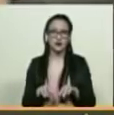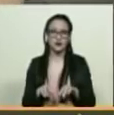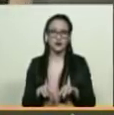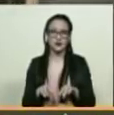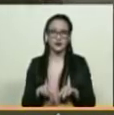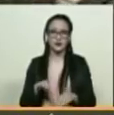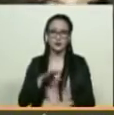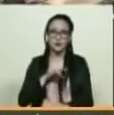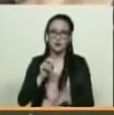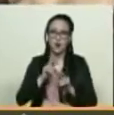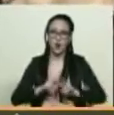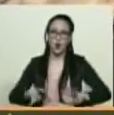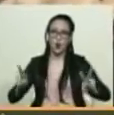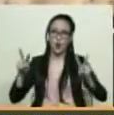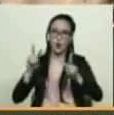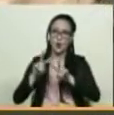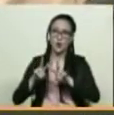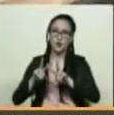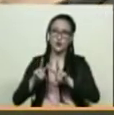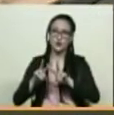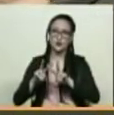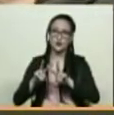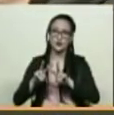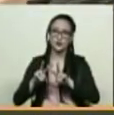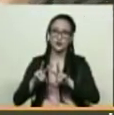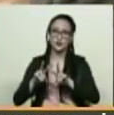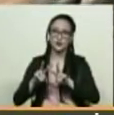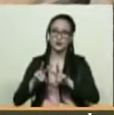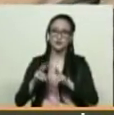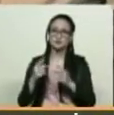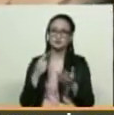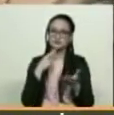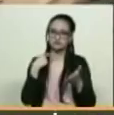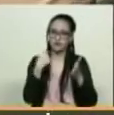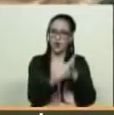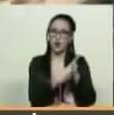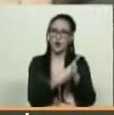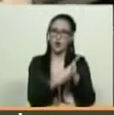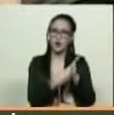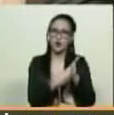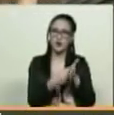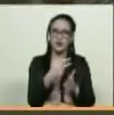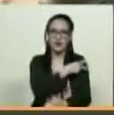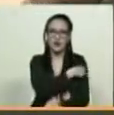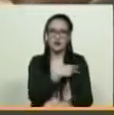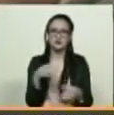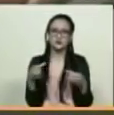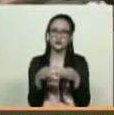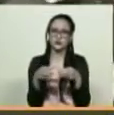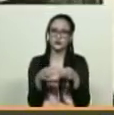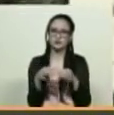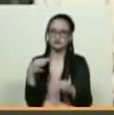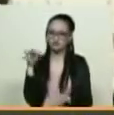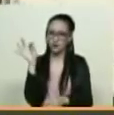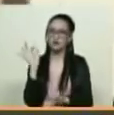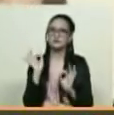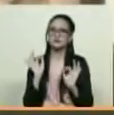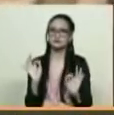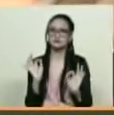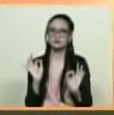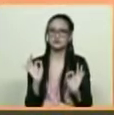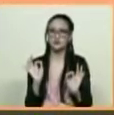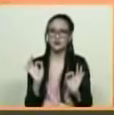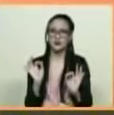las Naciones Unidas, Antonio Guterres, el nombramiento de una delegación delegación calificada y de alto